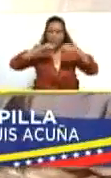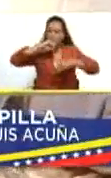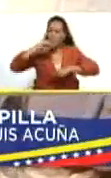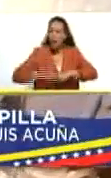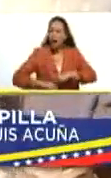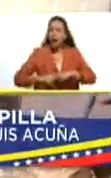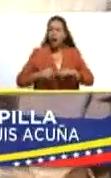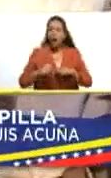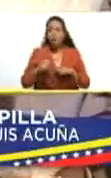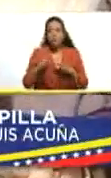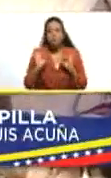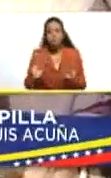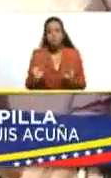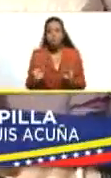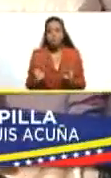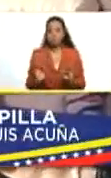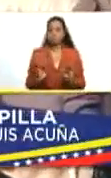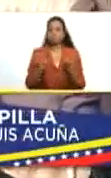bolivariana.